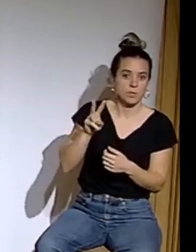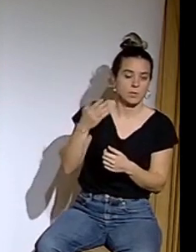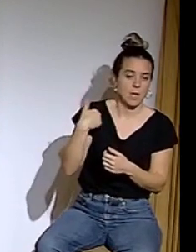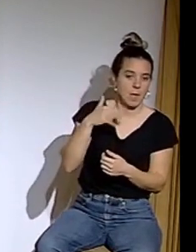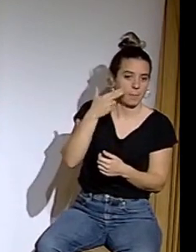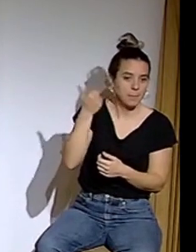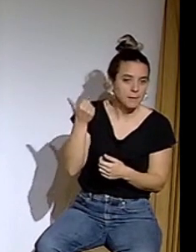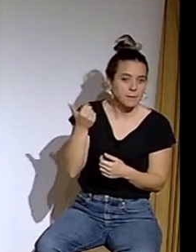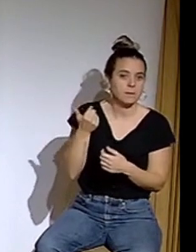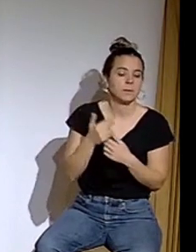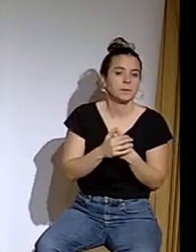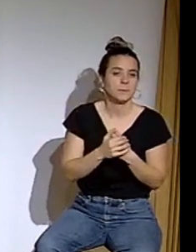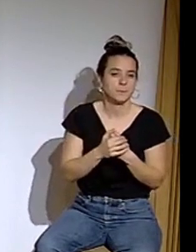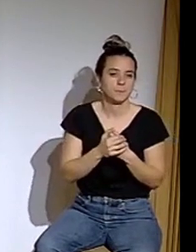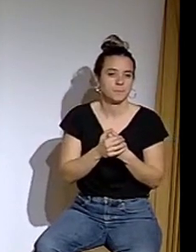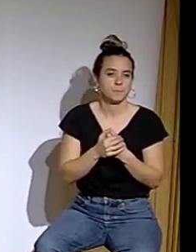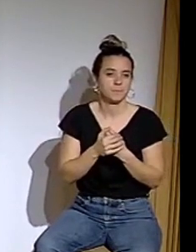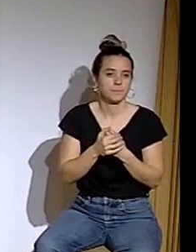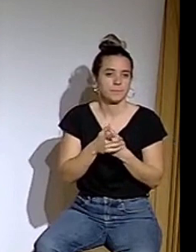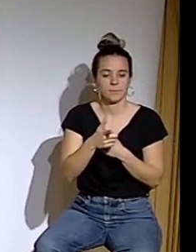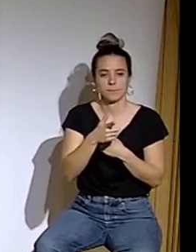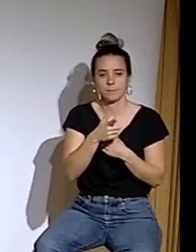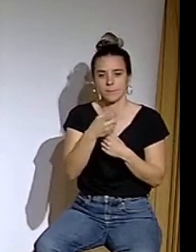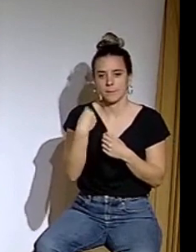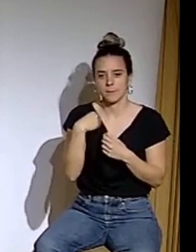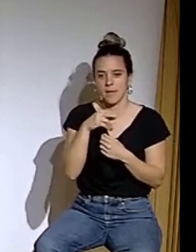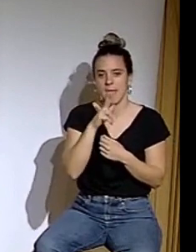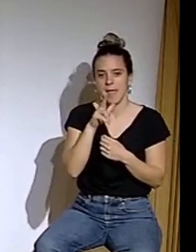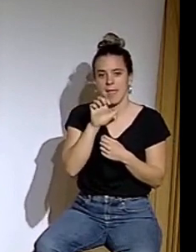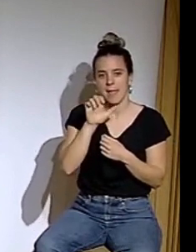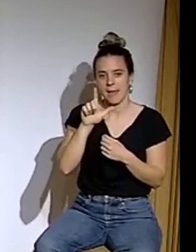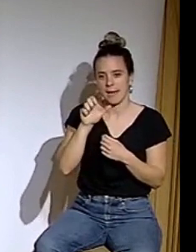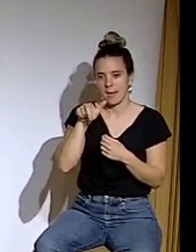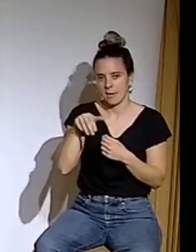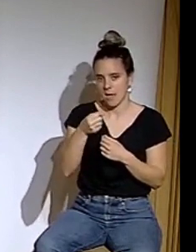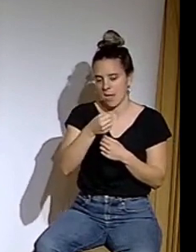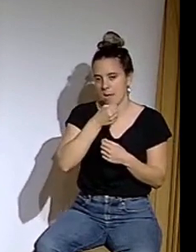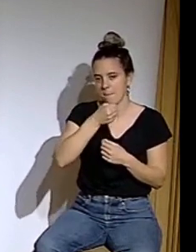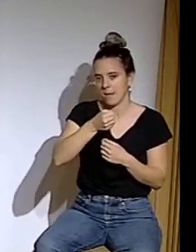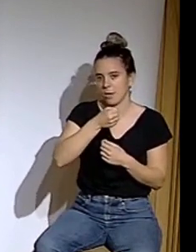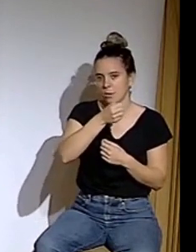es el momento Elena está por ahí con el micro o sea que